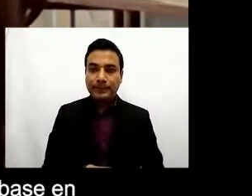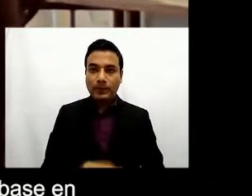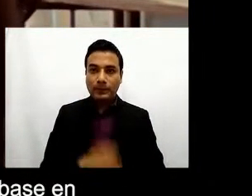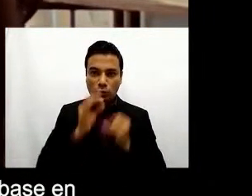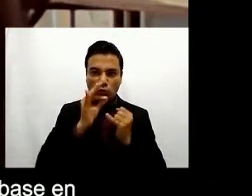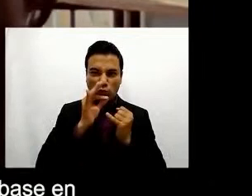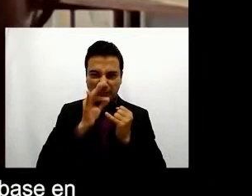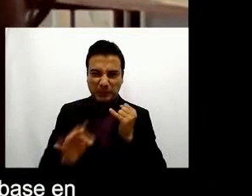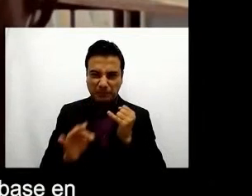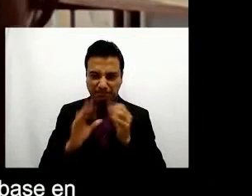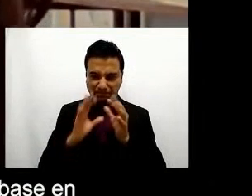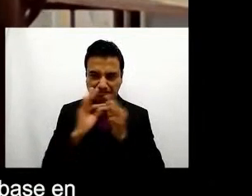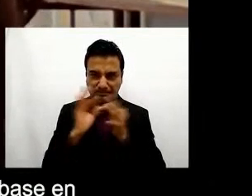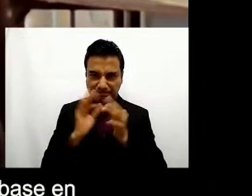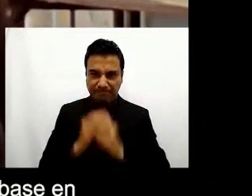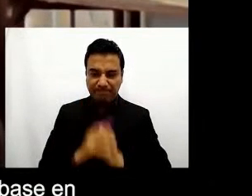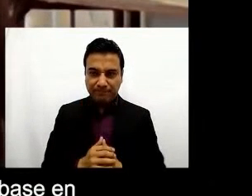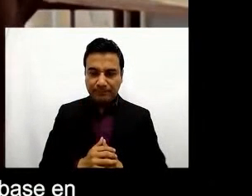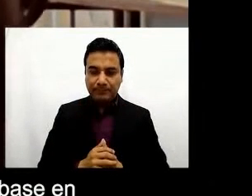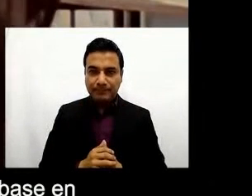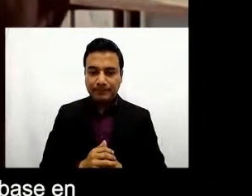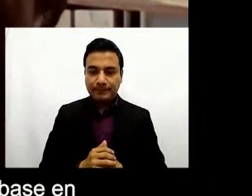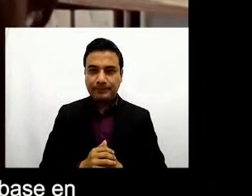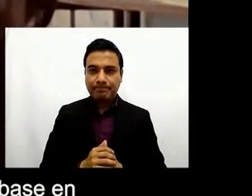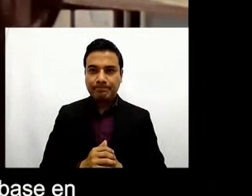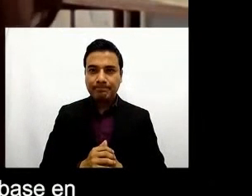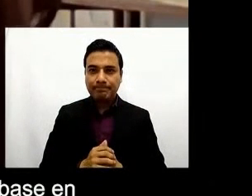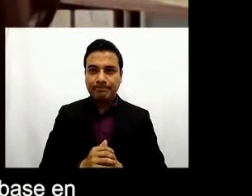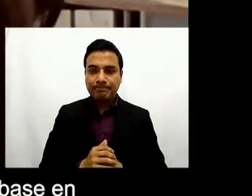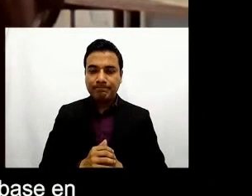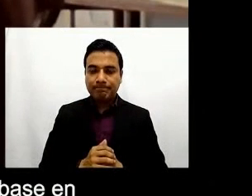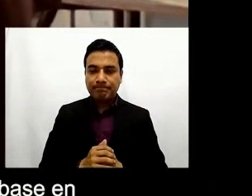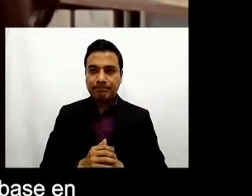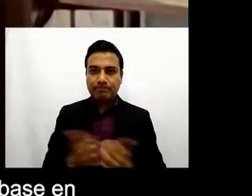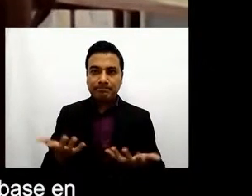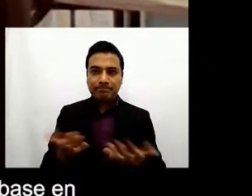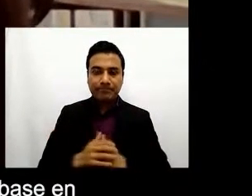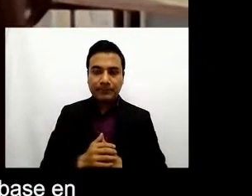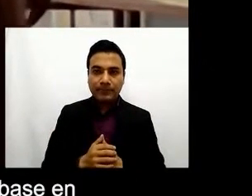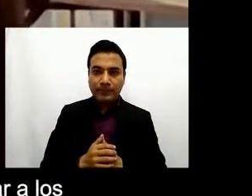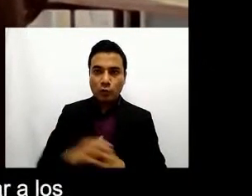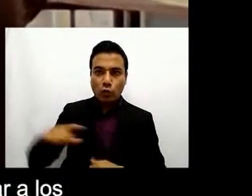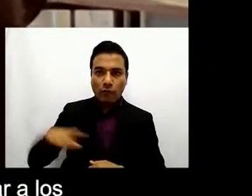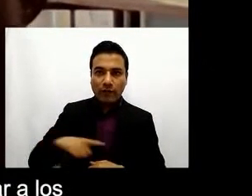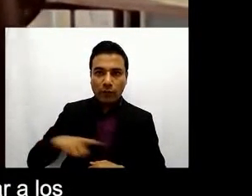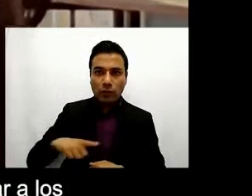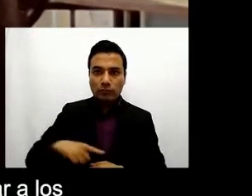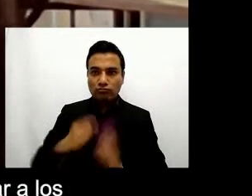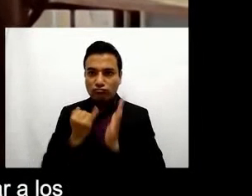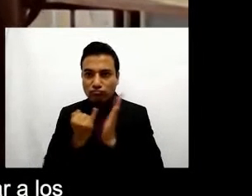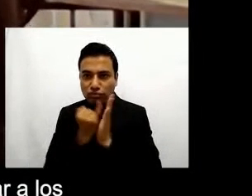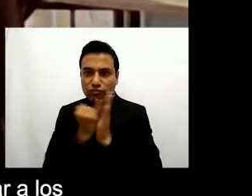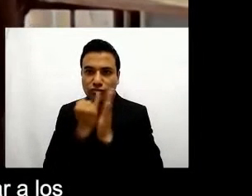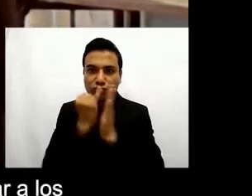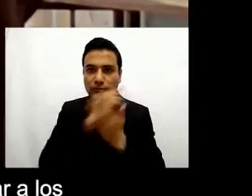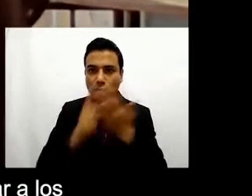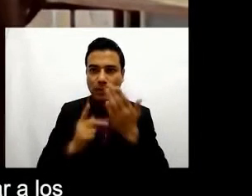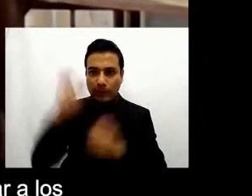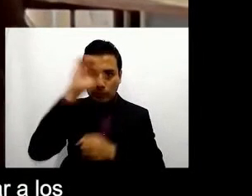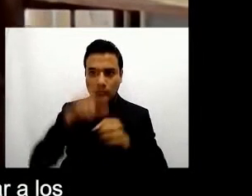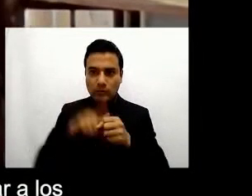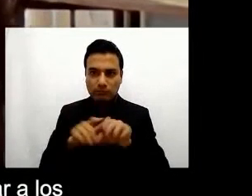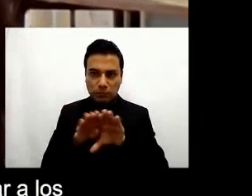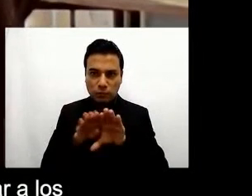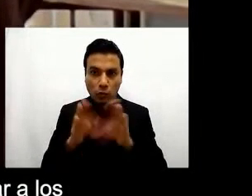Finalmente, con base en qué indicadores se toman las decisiones en materia de política pública